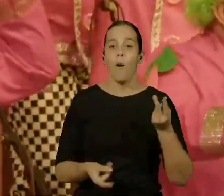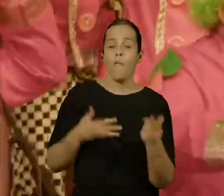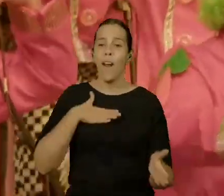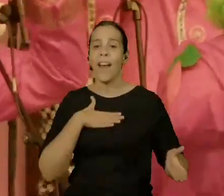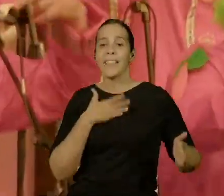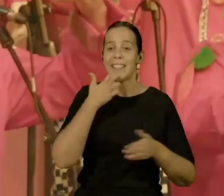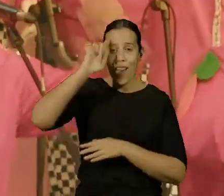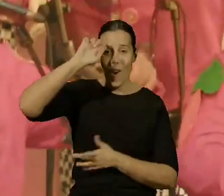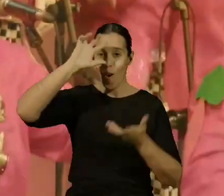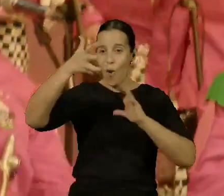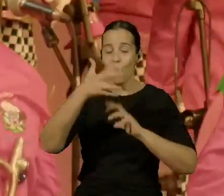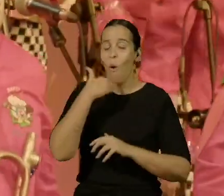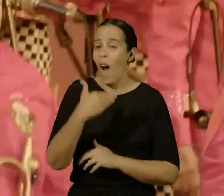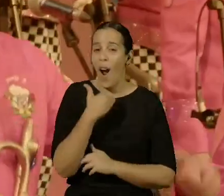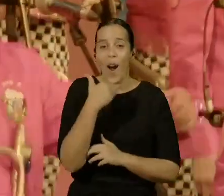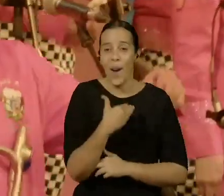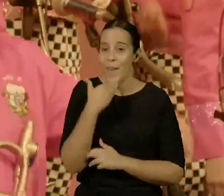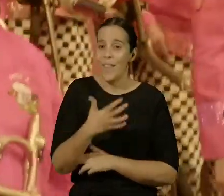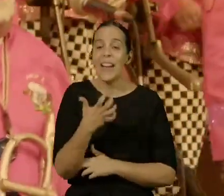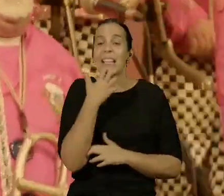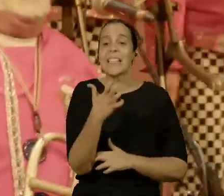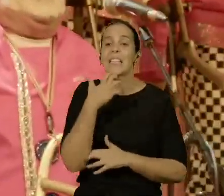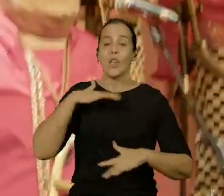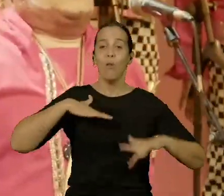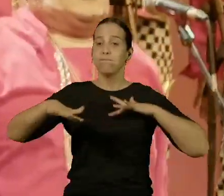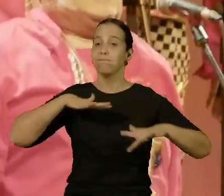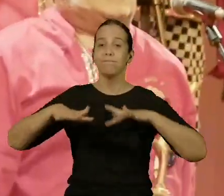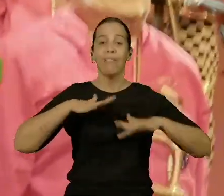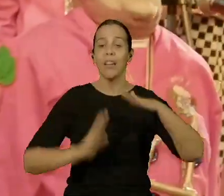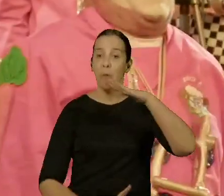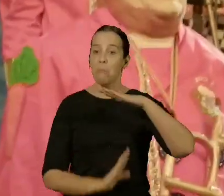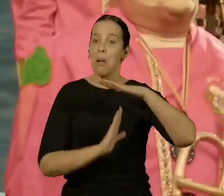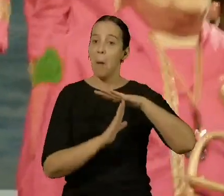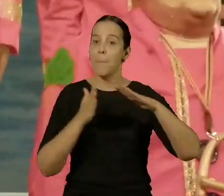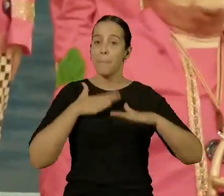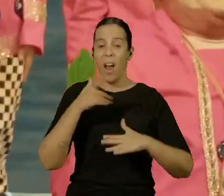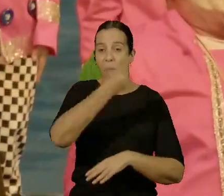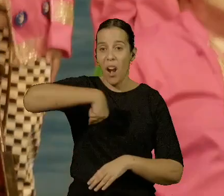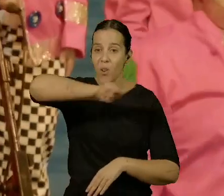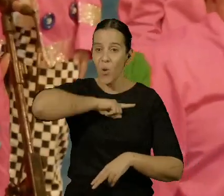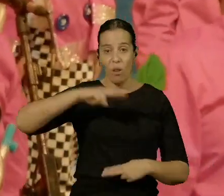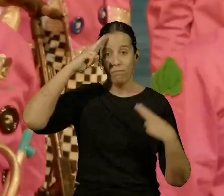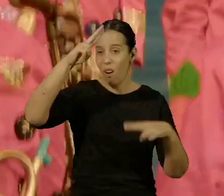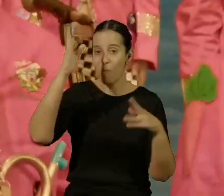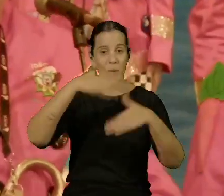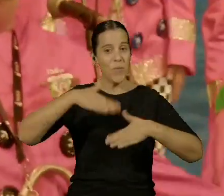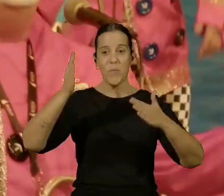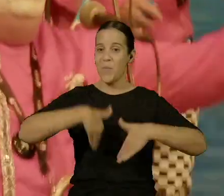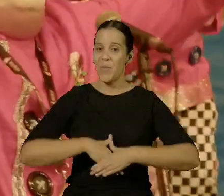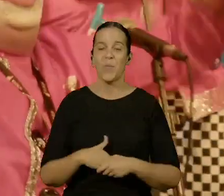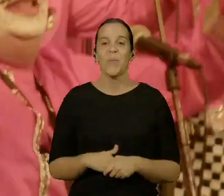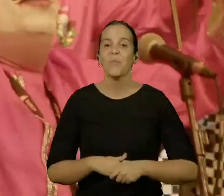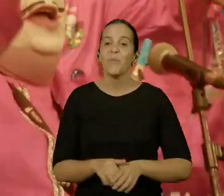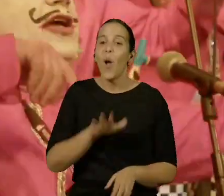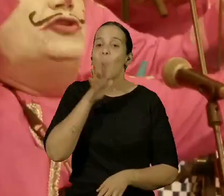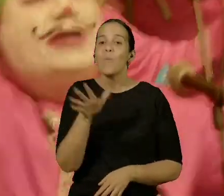está loco, le falta poco. El que no mueva el esqueleto, se quede quieto. Para nosotros no se merece ningún respeto.